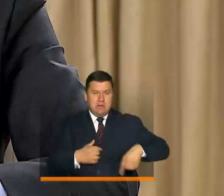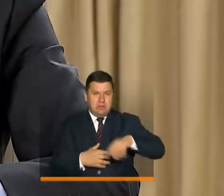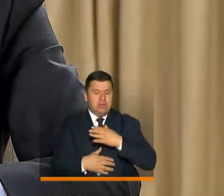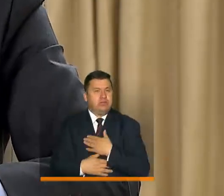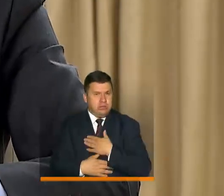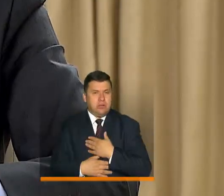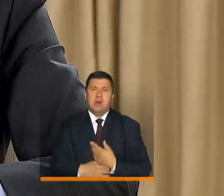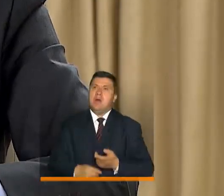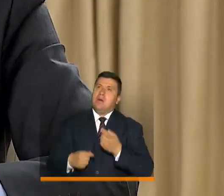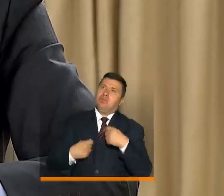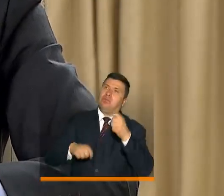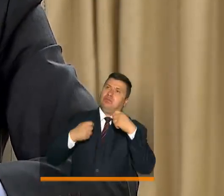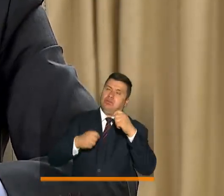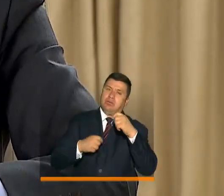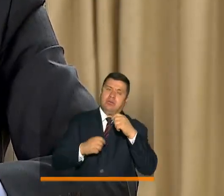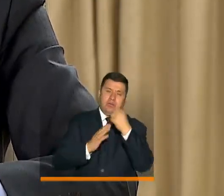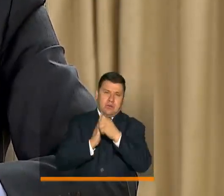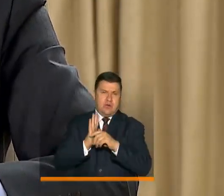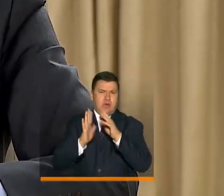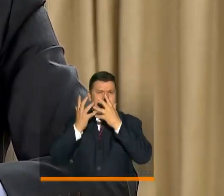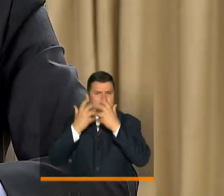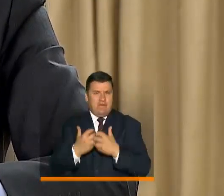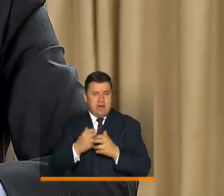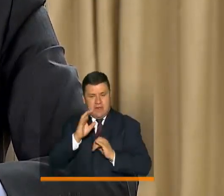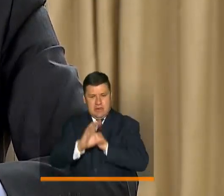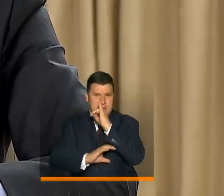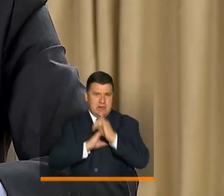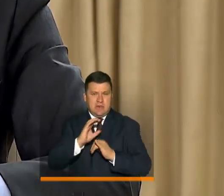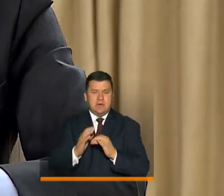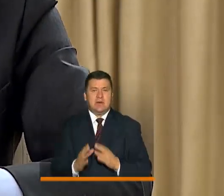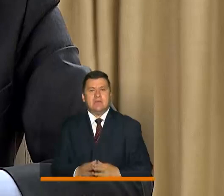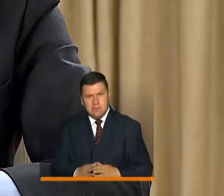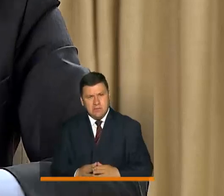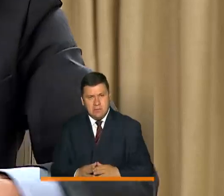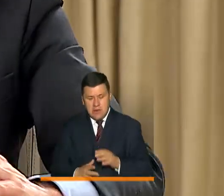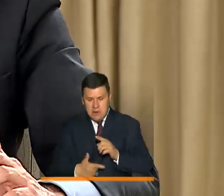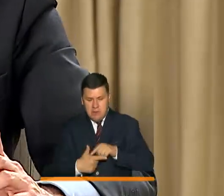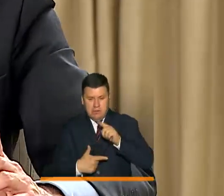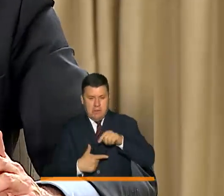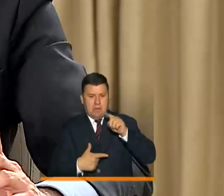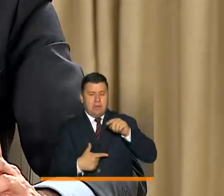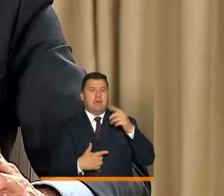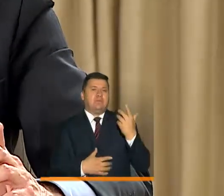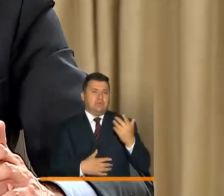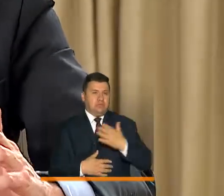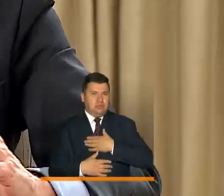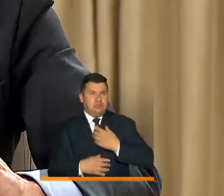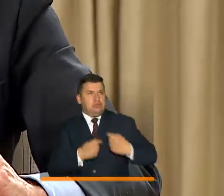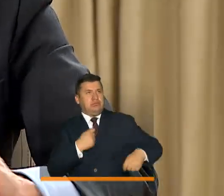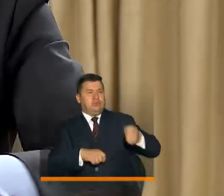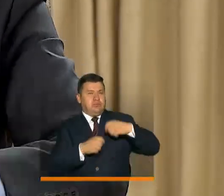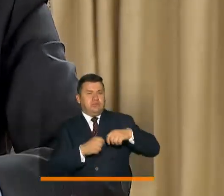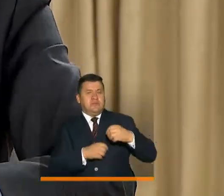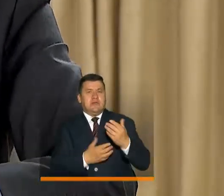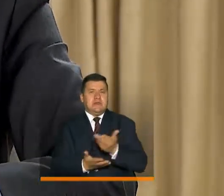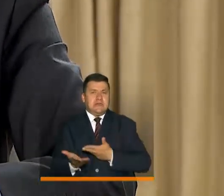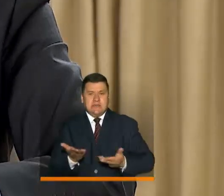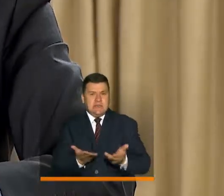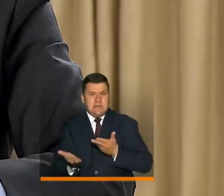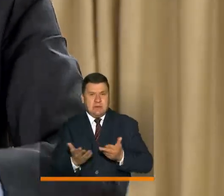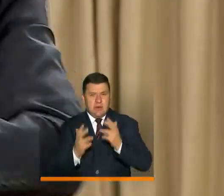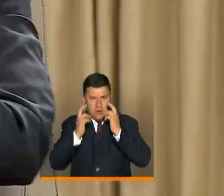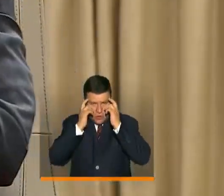empresas exporten con el programa Fábricas de Internacionalización, creciendo también en nuestras exportaciones de servicios basados